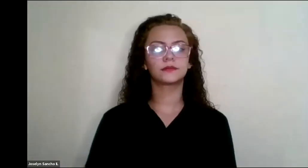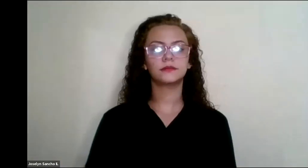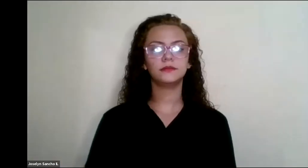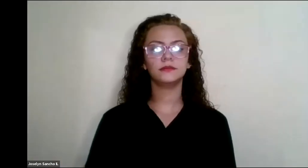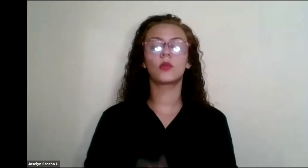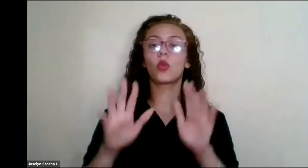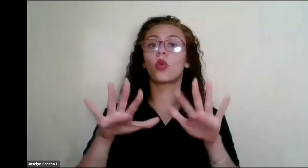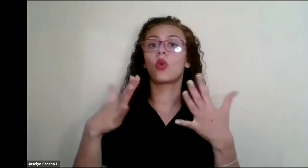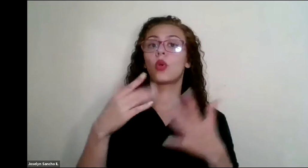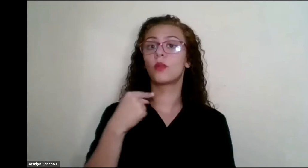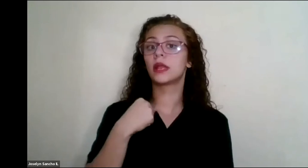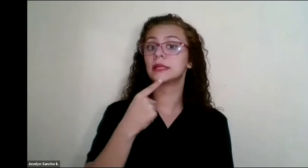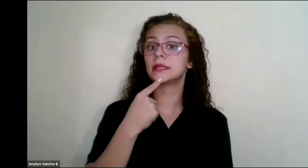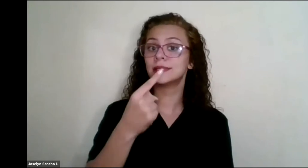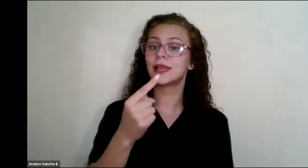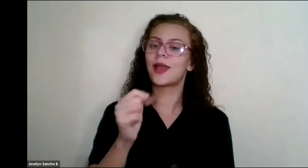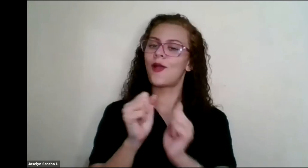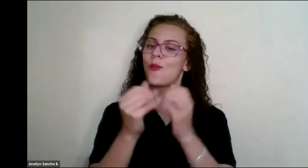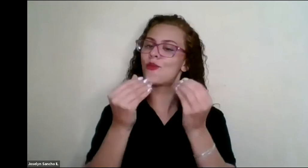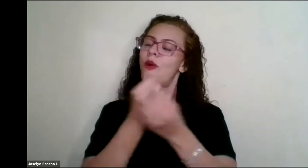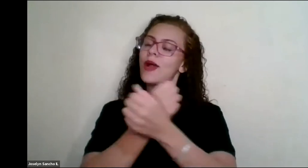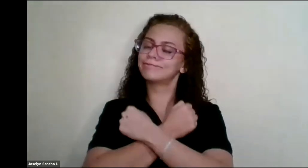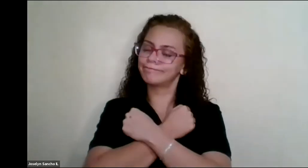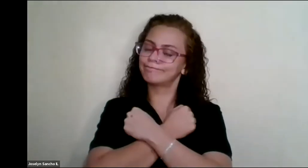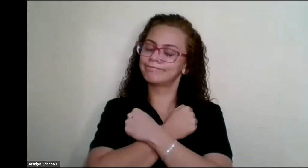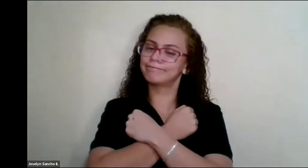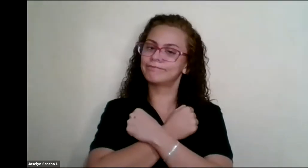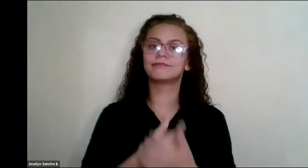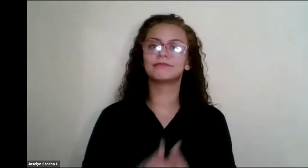Como les decía, con mucho cariño hemos